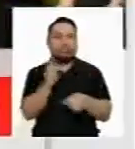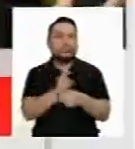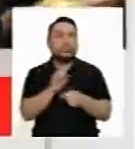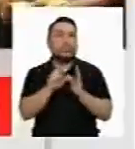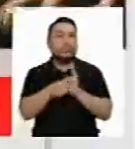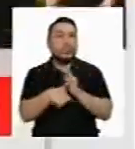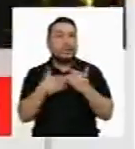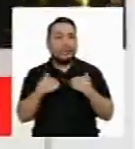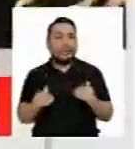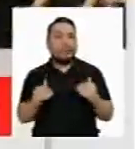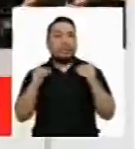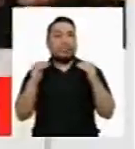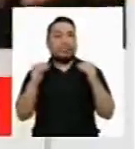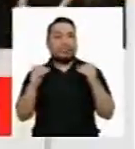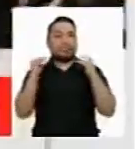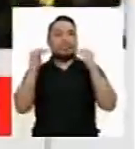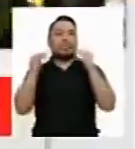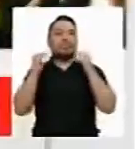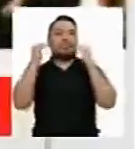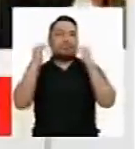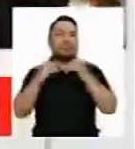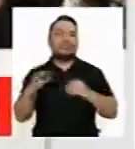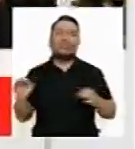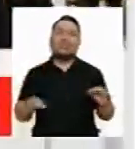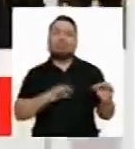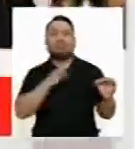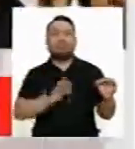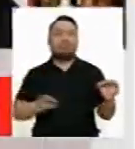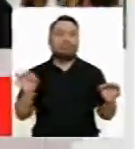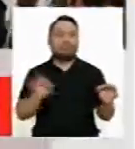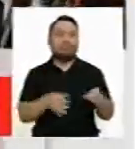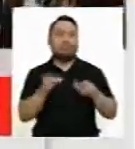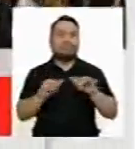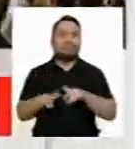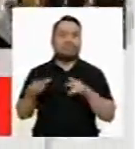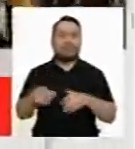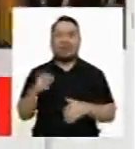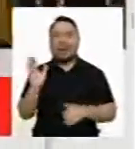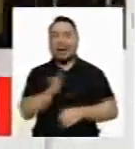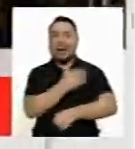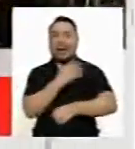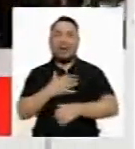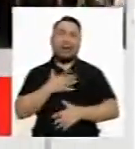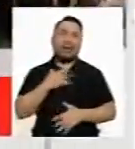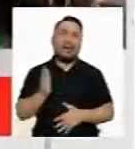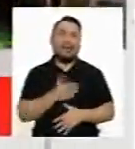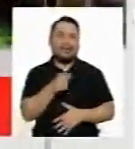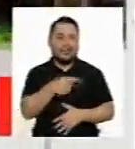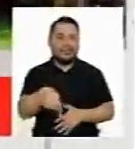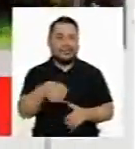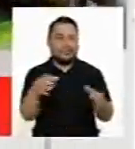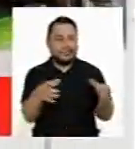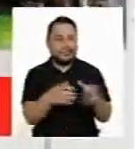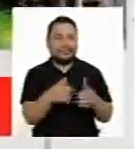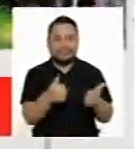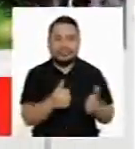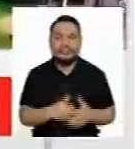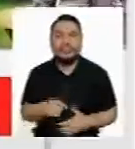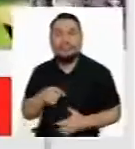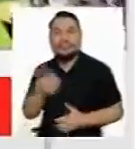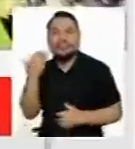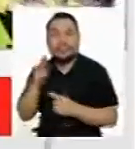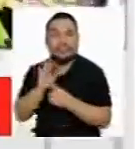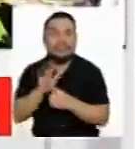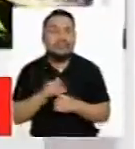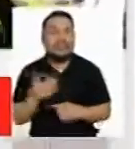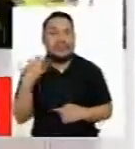y artísticos de alto nivel, de alto impacto, que son las orquestas sinfónicas, los coros polifónicos. Este coro polifónico que se ve en el video se presentó